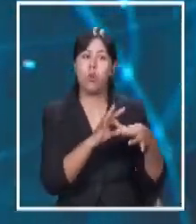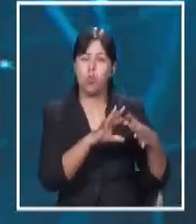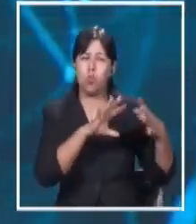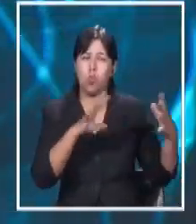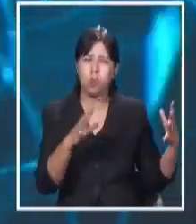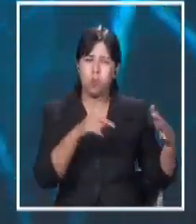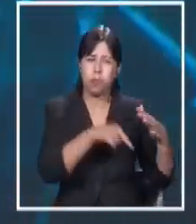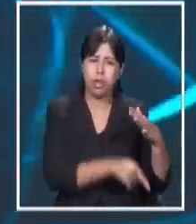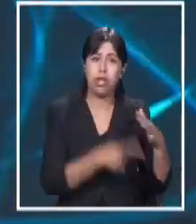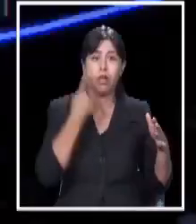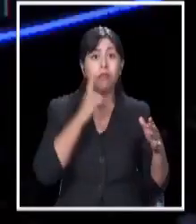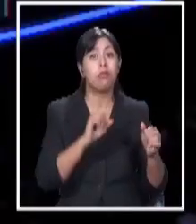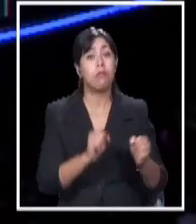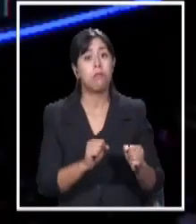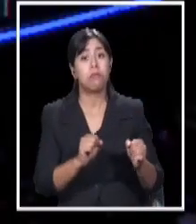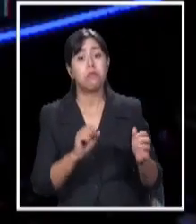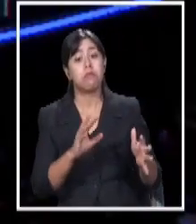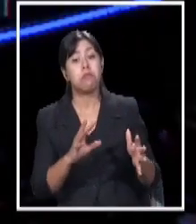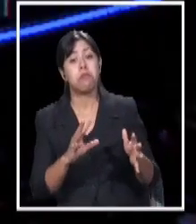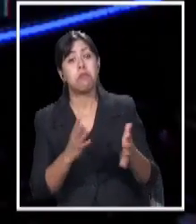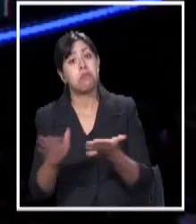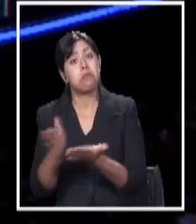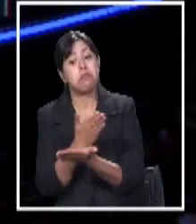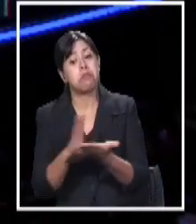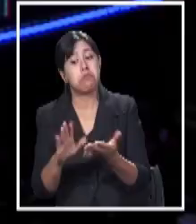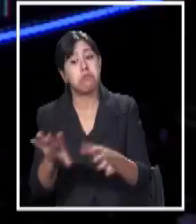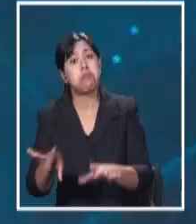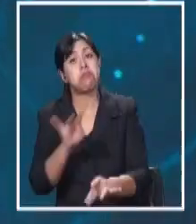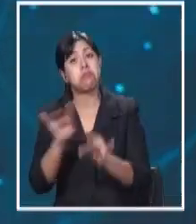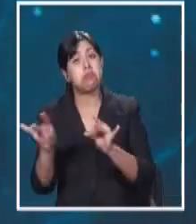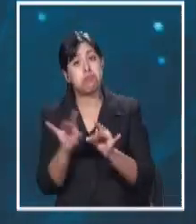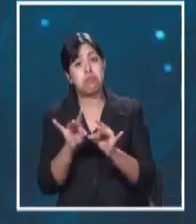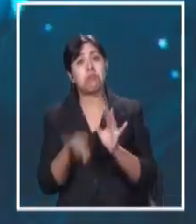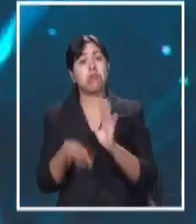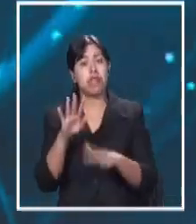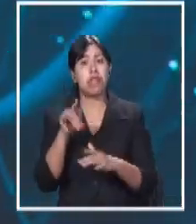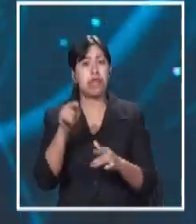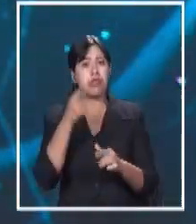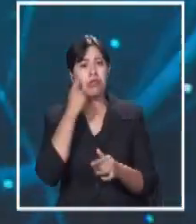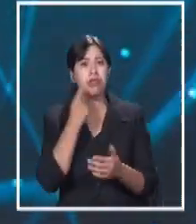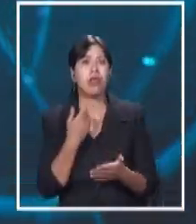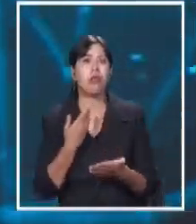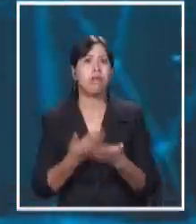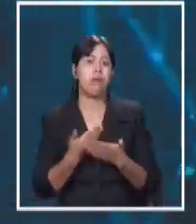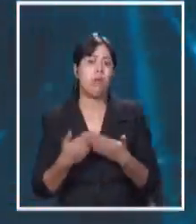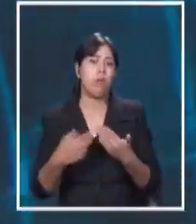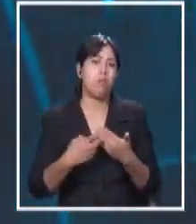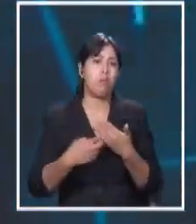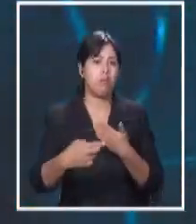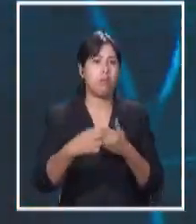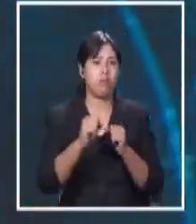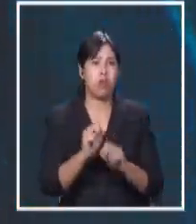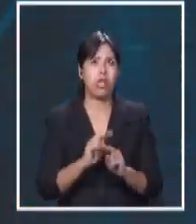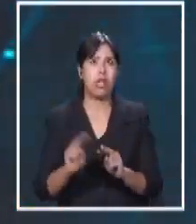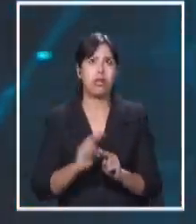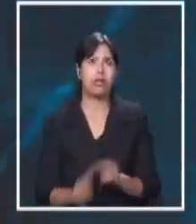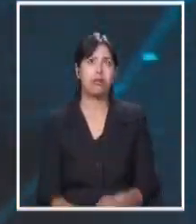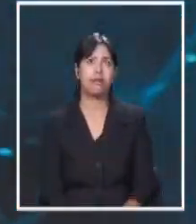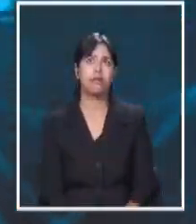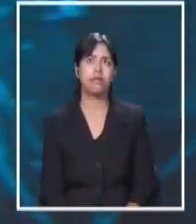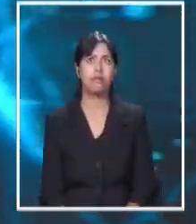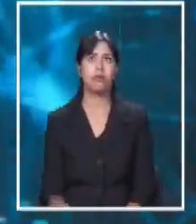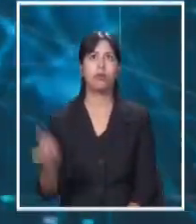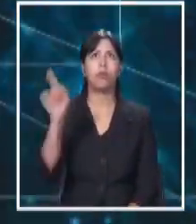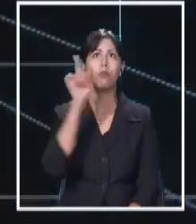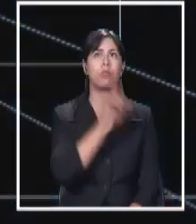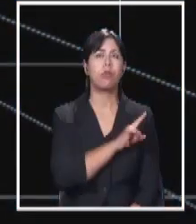puede degradar, por decirlo así. Y eso maximiza el potencial de implementación. Por